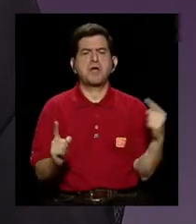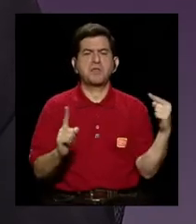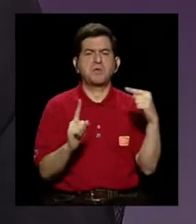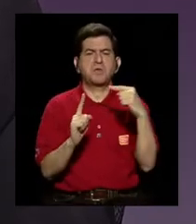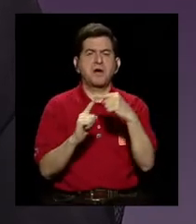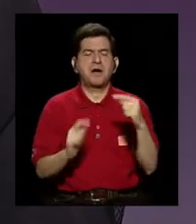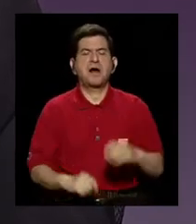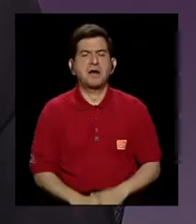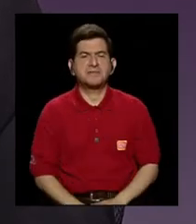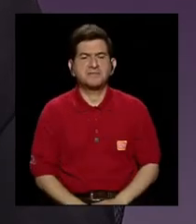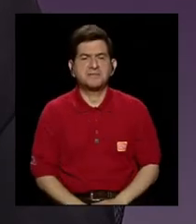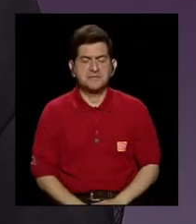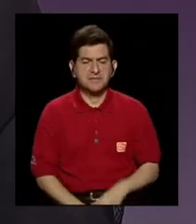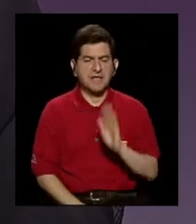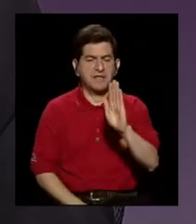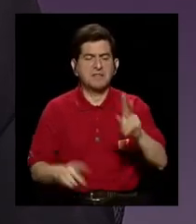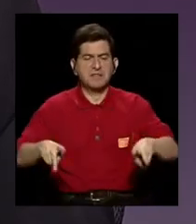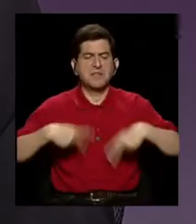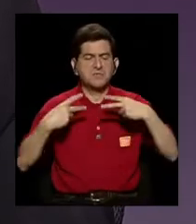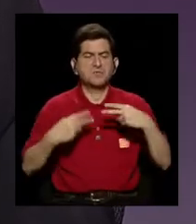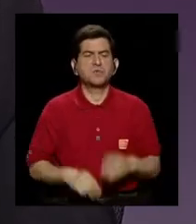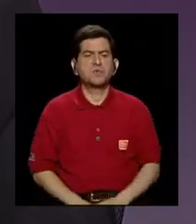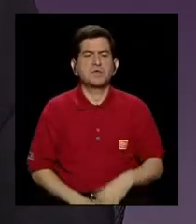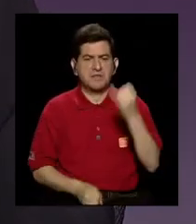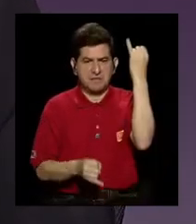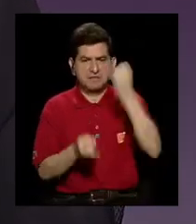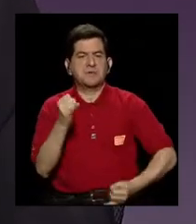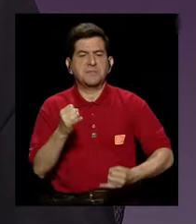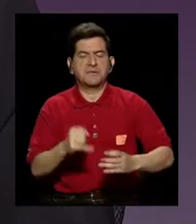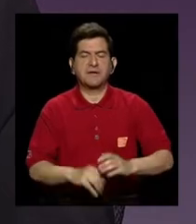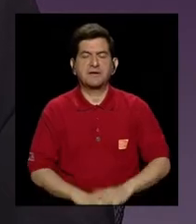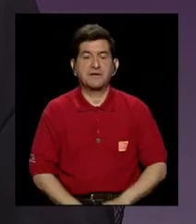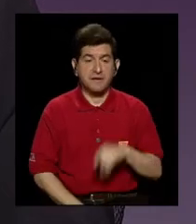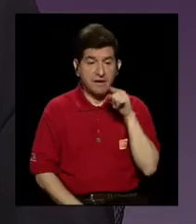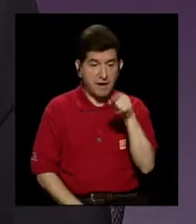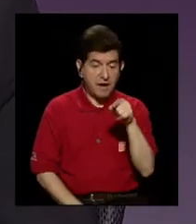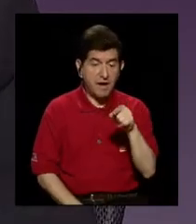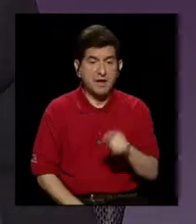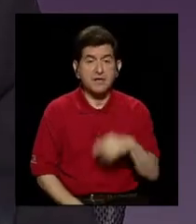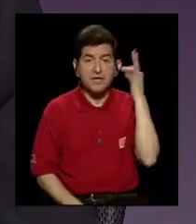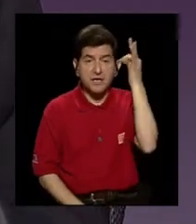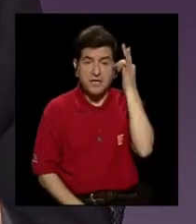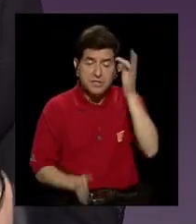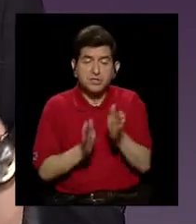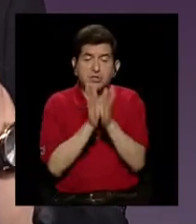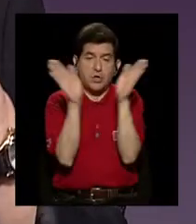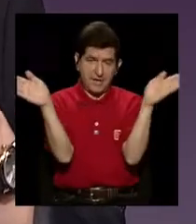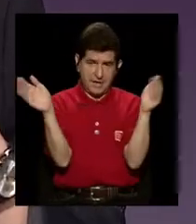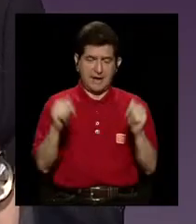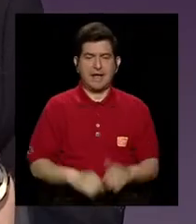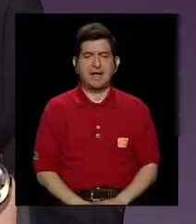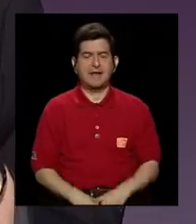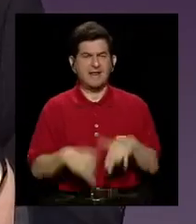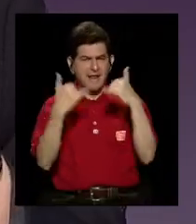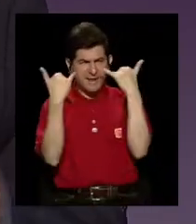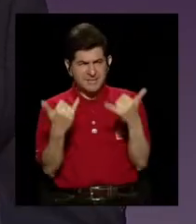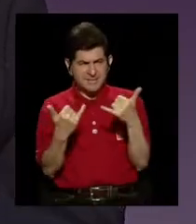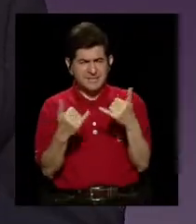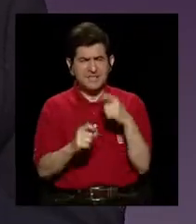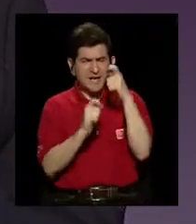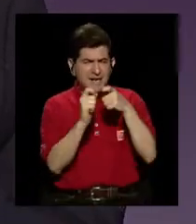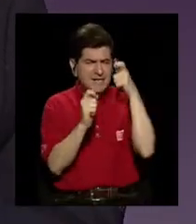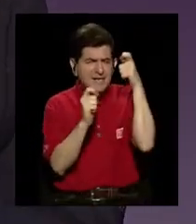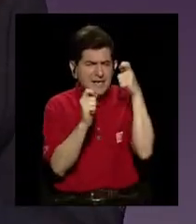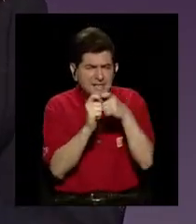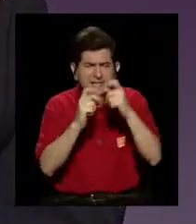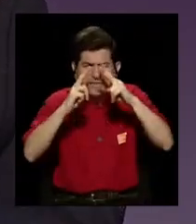puedo hasta disponer de su vida. Eso, digamos, en términos desde la teoría general.